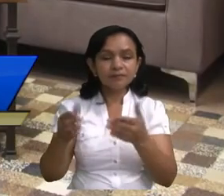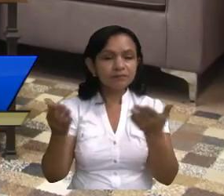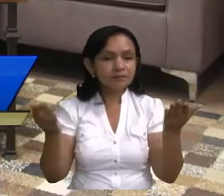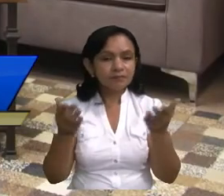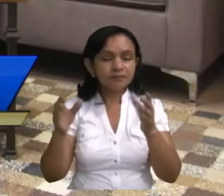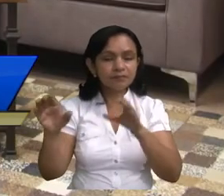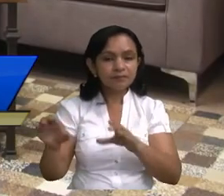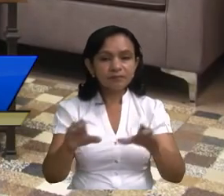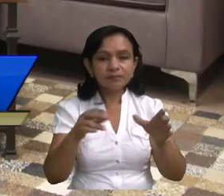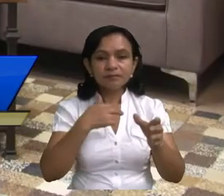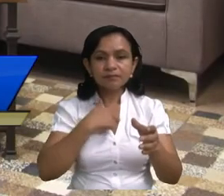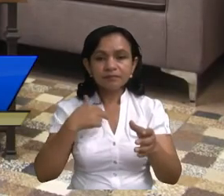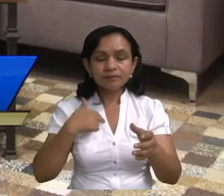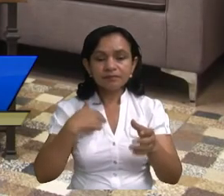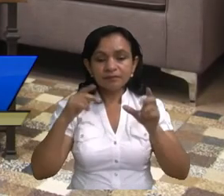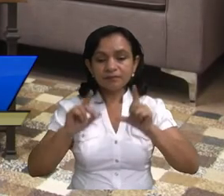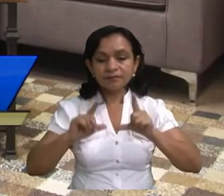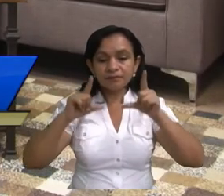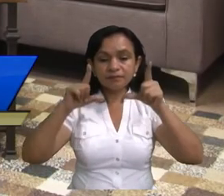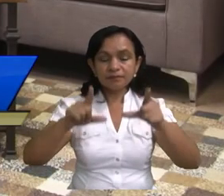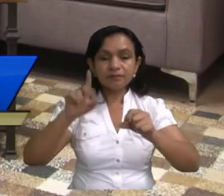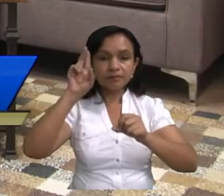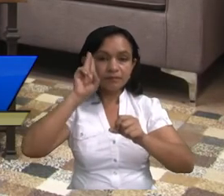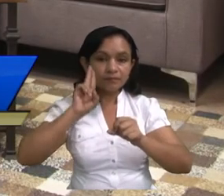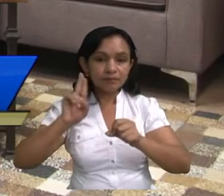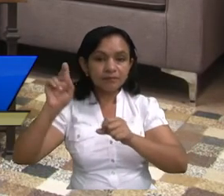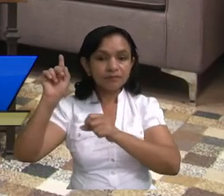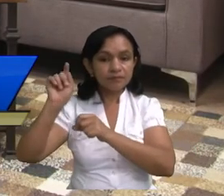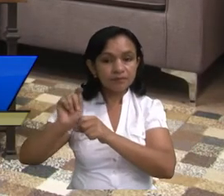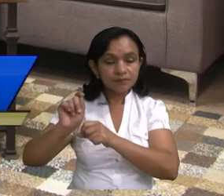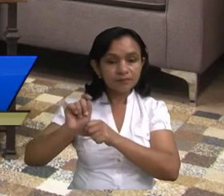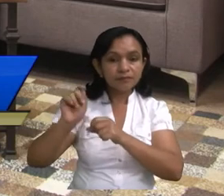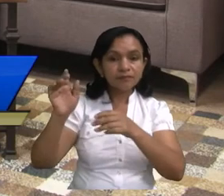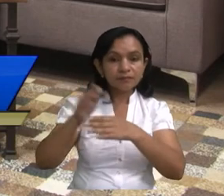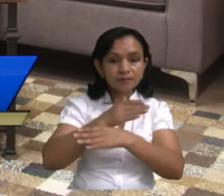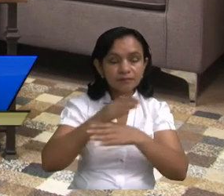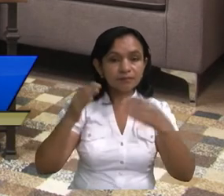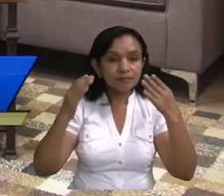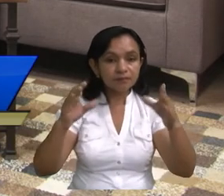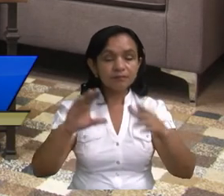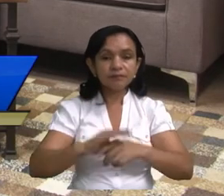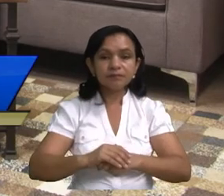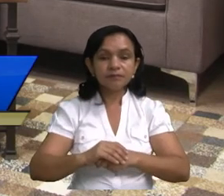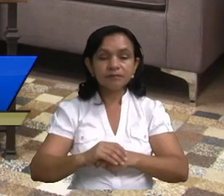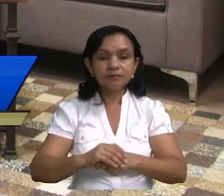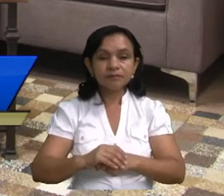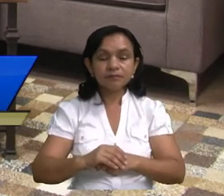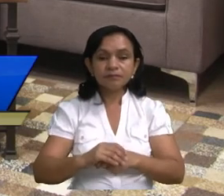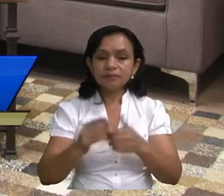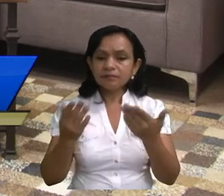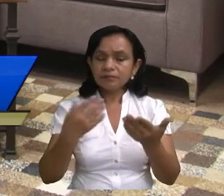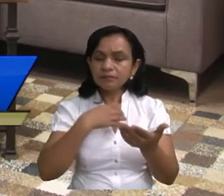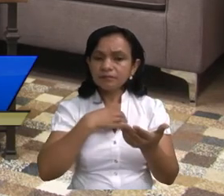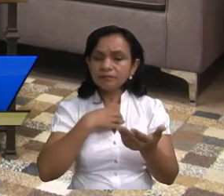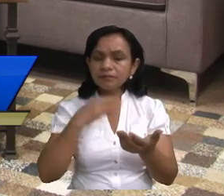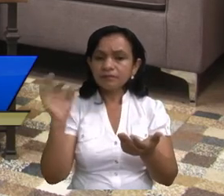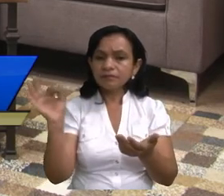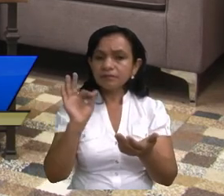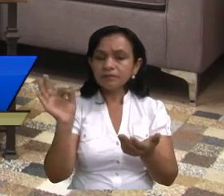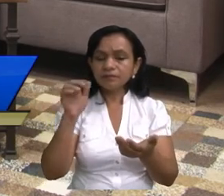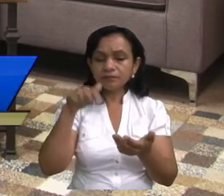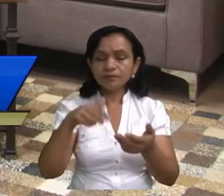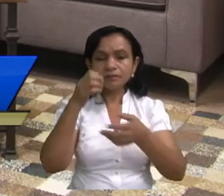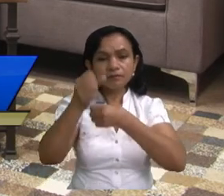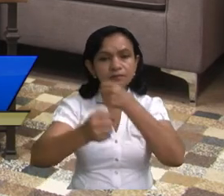va a haber con la matrícula de la UNAN, es decir, las modalidades? Sí, con las modalidades nosotros este